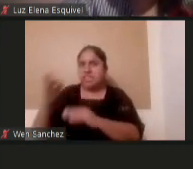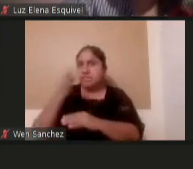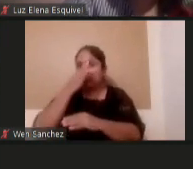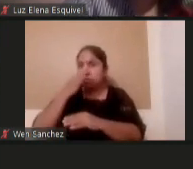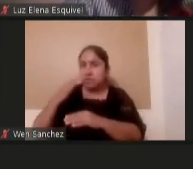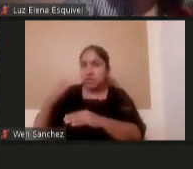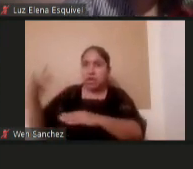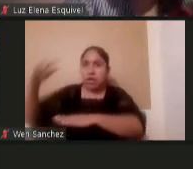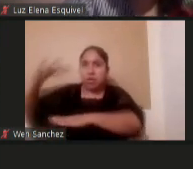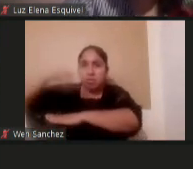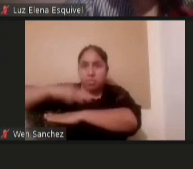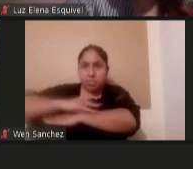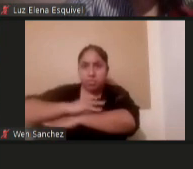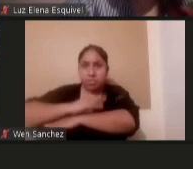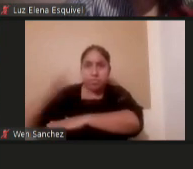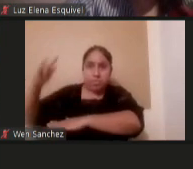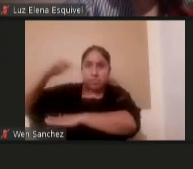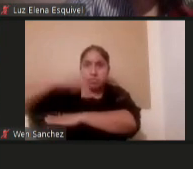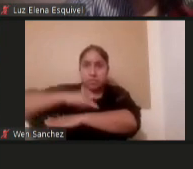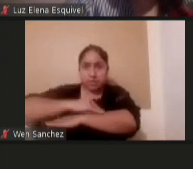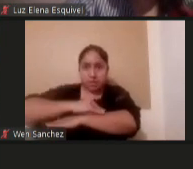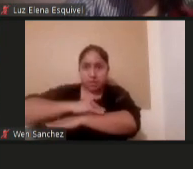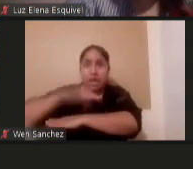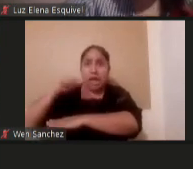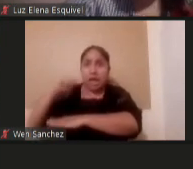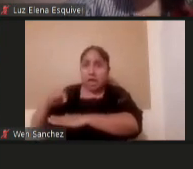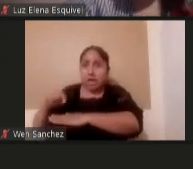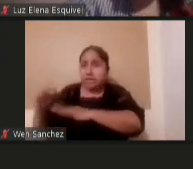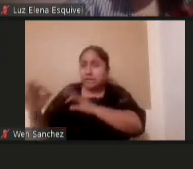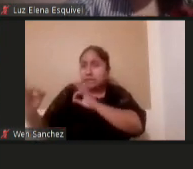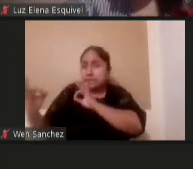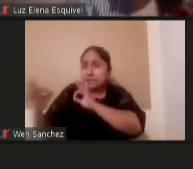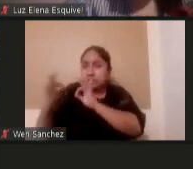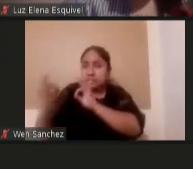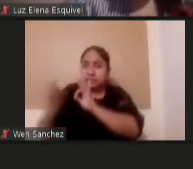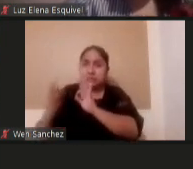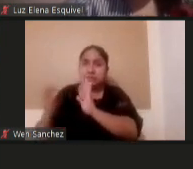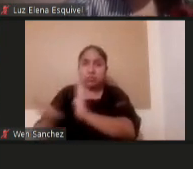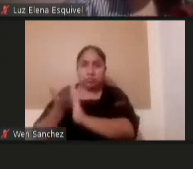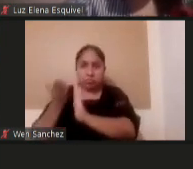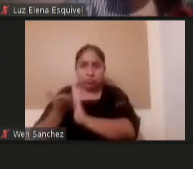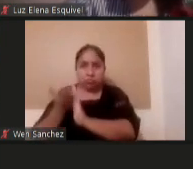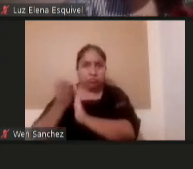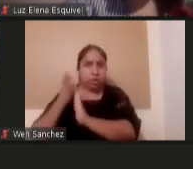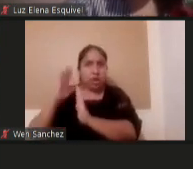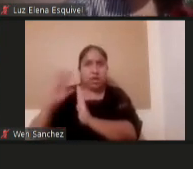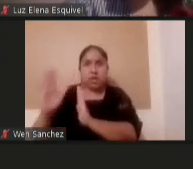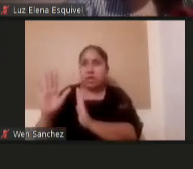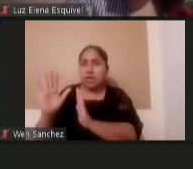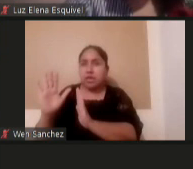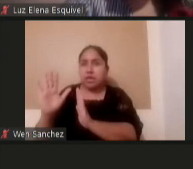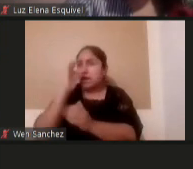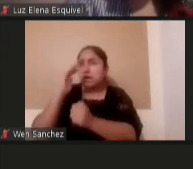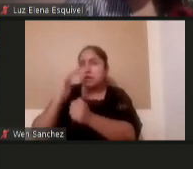está prácticamente terminado. También informo que en relación a